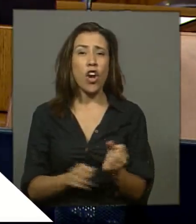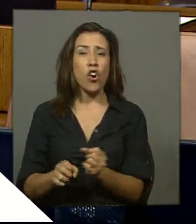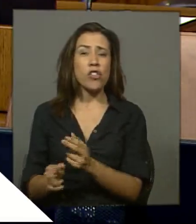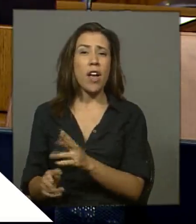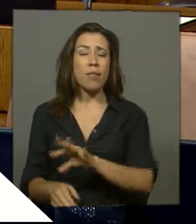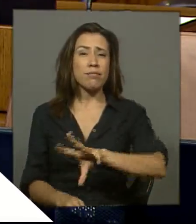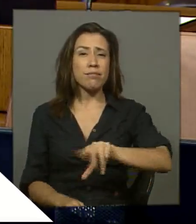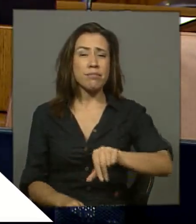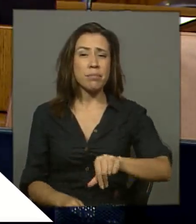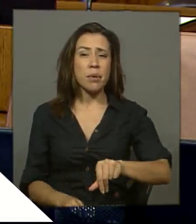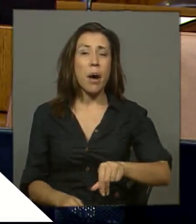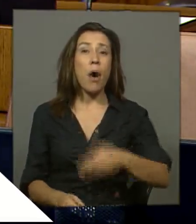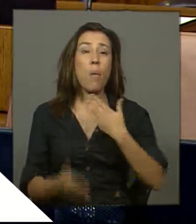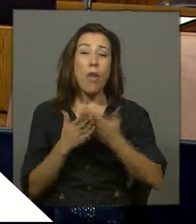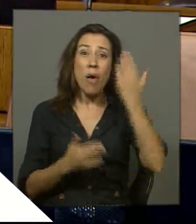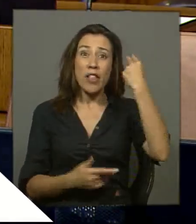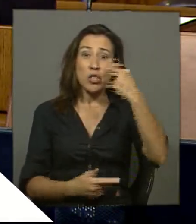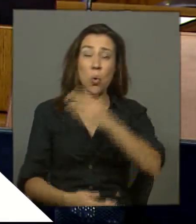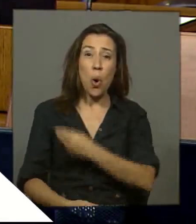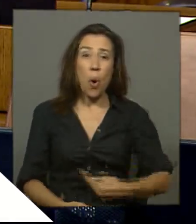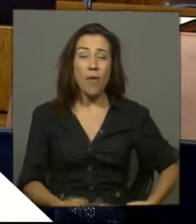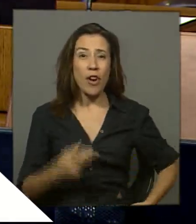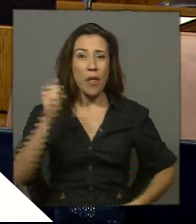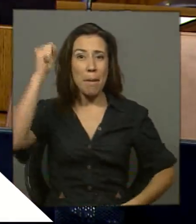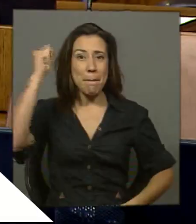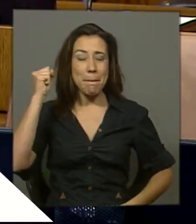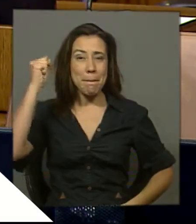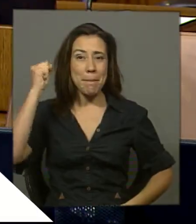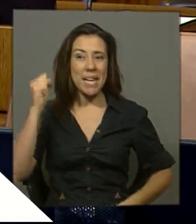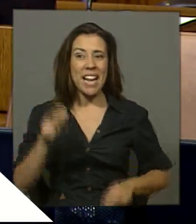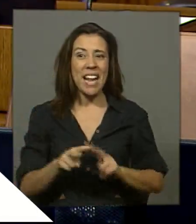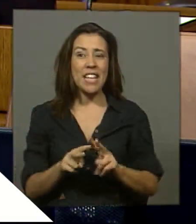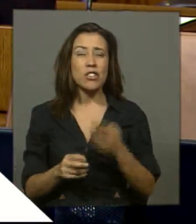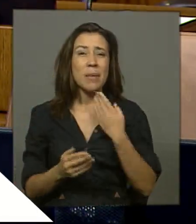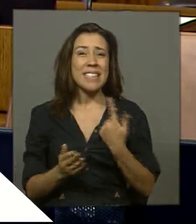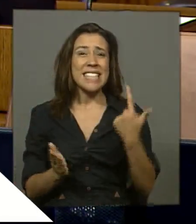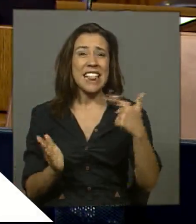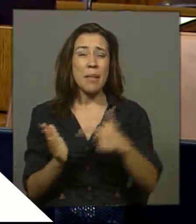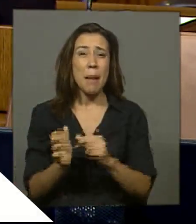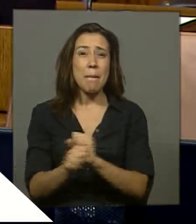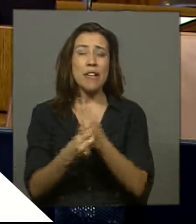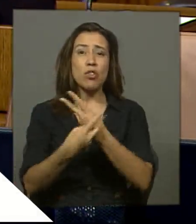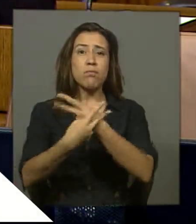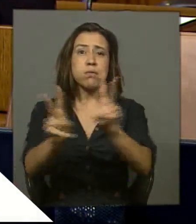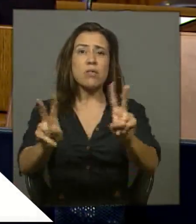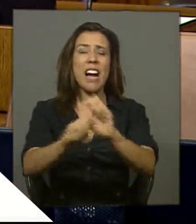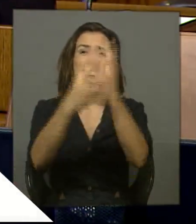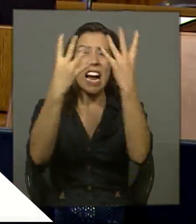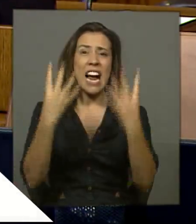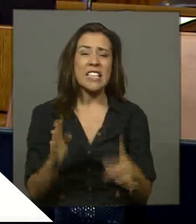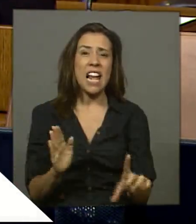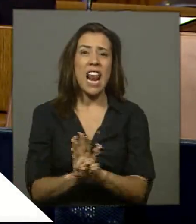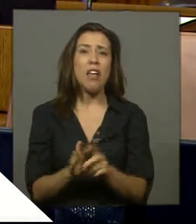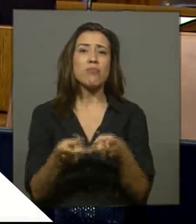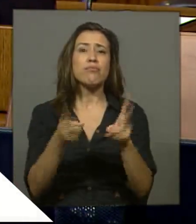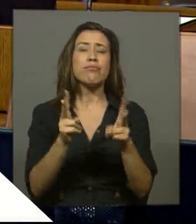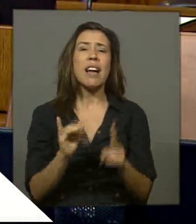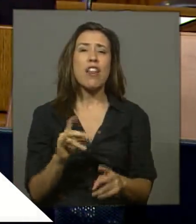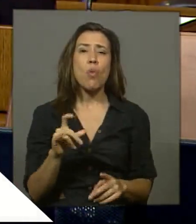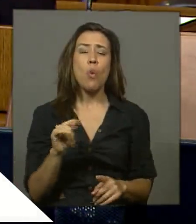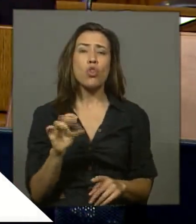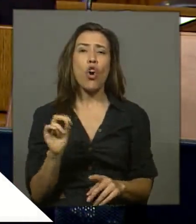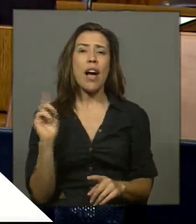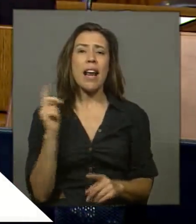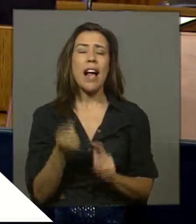mientras su gobierno el gobierno de Sebastián Piñera sacó a más de 7000 presos de las cárceles con la ley de indulto general y la